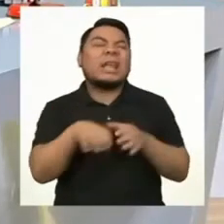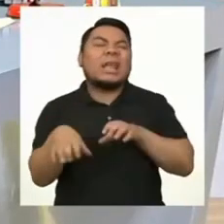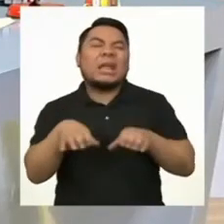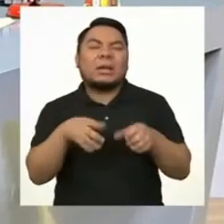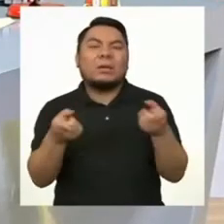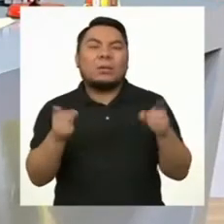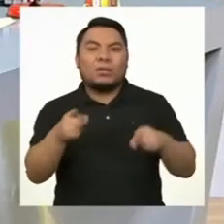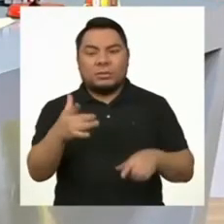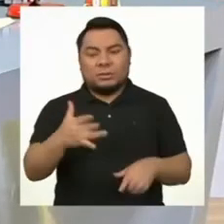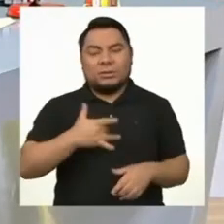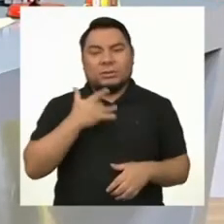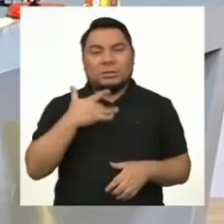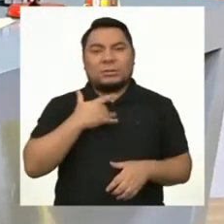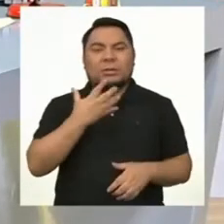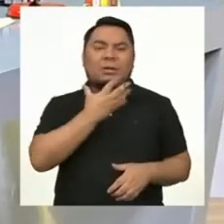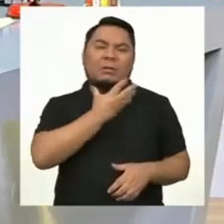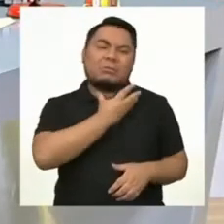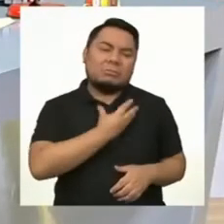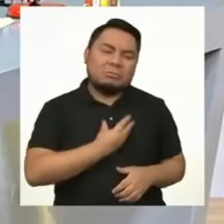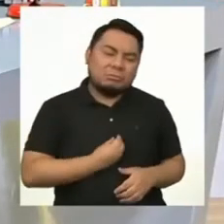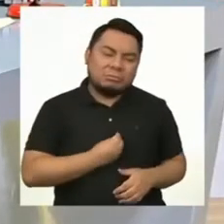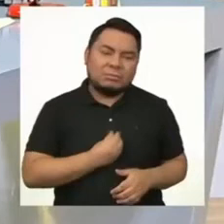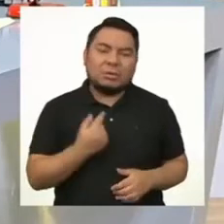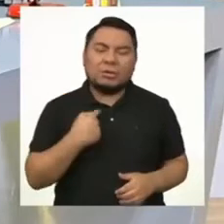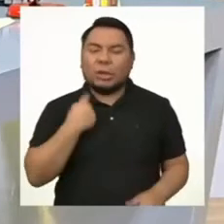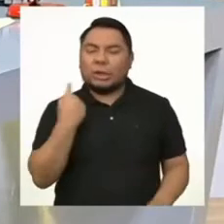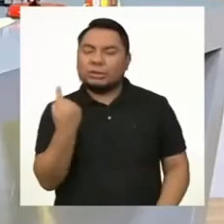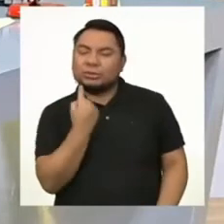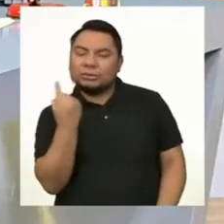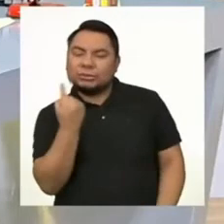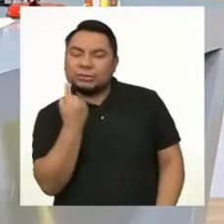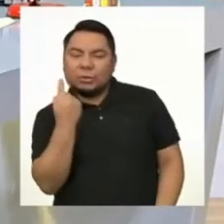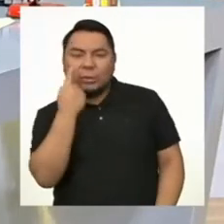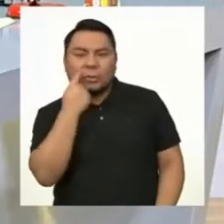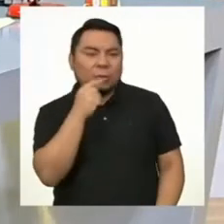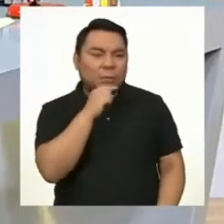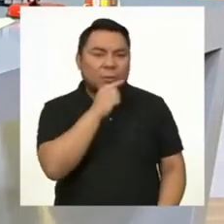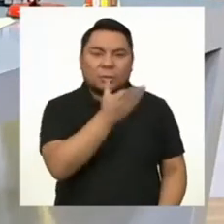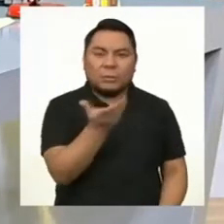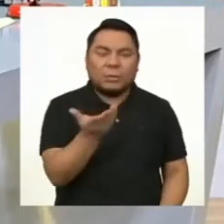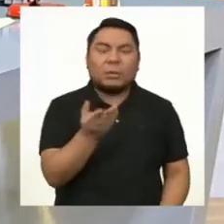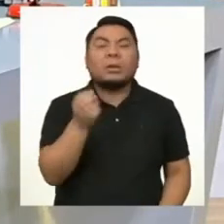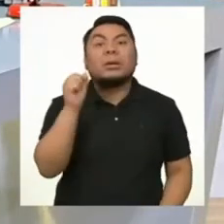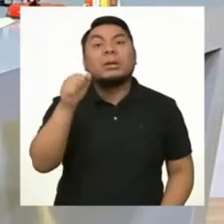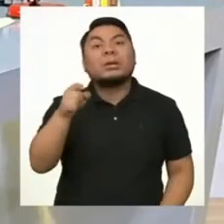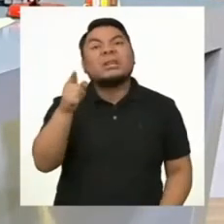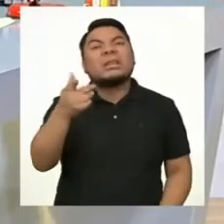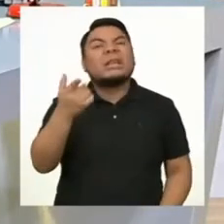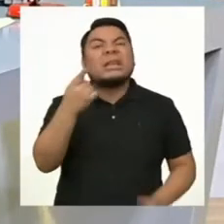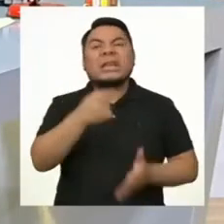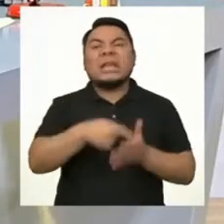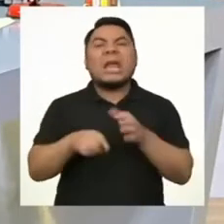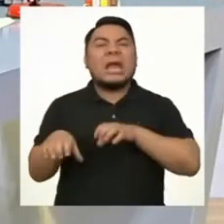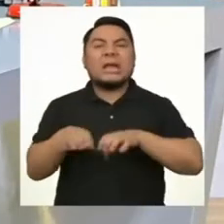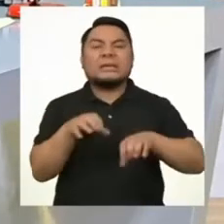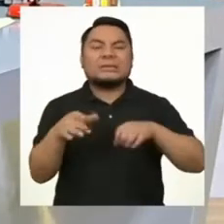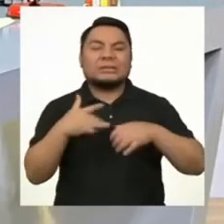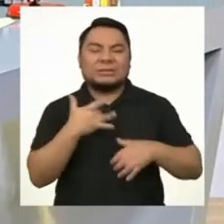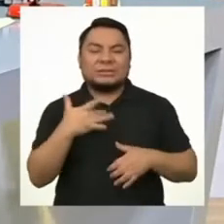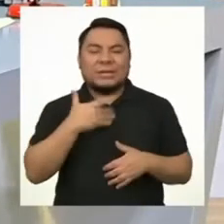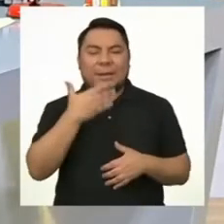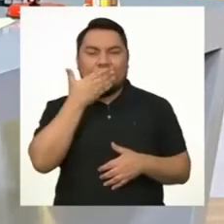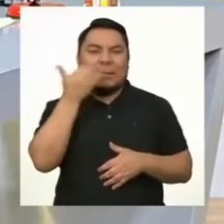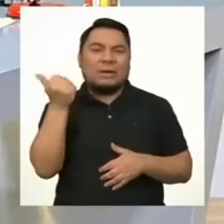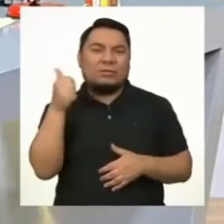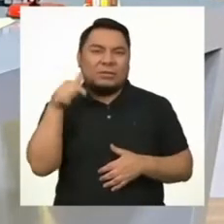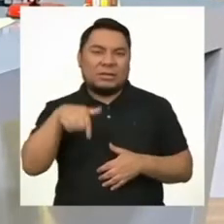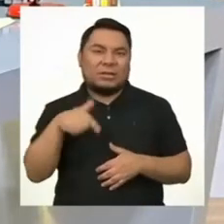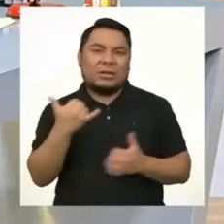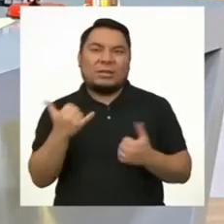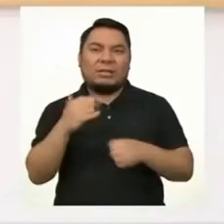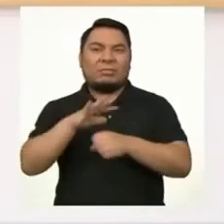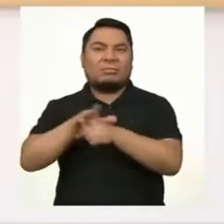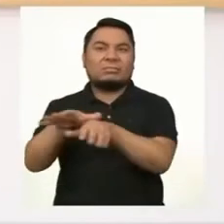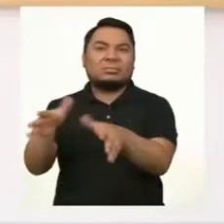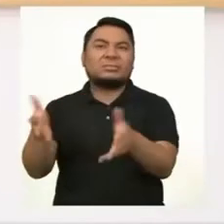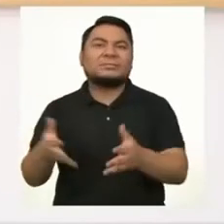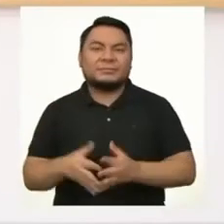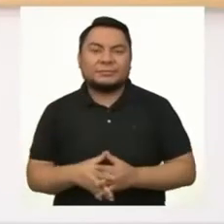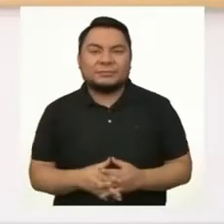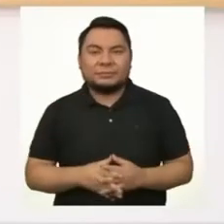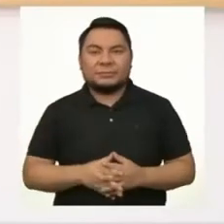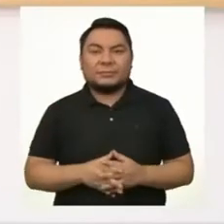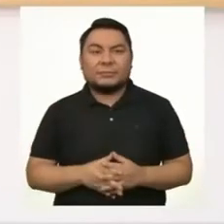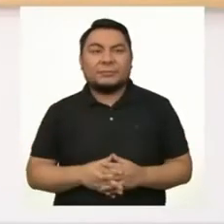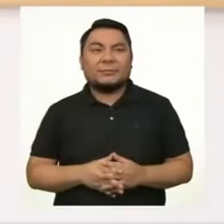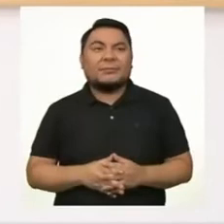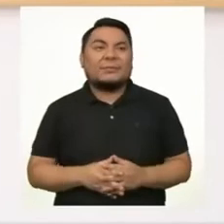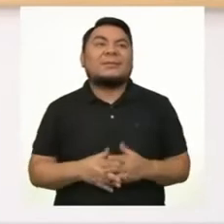nos sentimos tristes y solas o solos? ¿Y qué hacer para sentirnos mejor en este contexto? Has